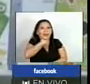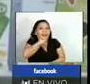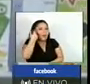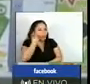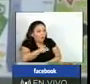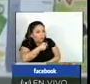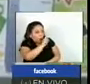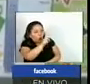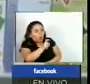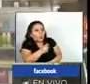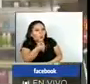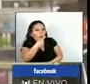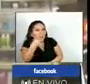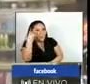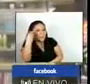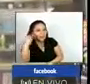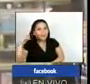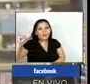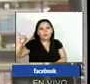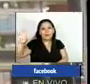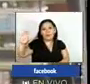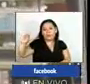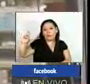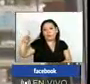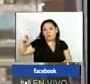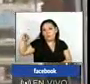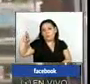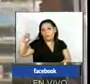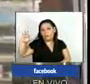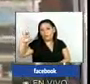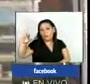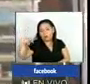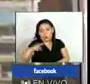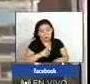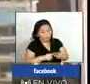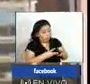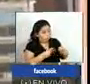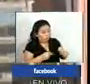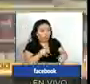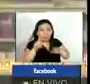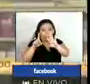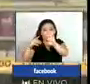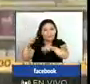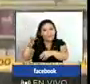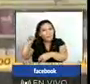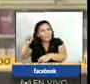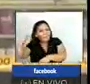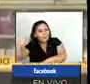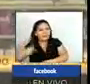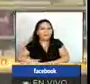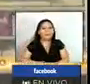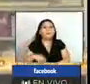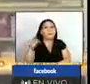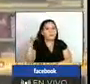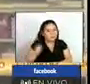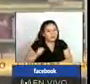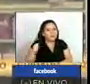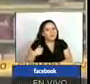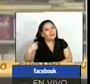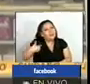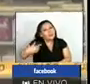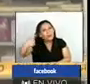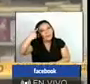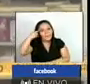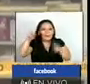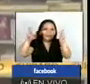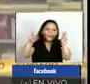Y ibuprofeno también se ha escaseado. Solo de 600. Se ha escaseado todo eso, están viniendo a preguntar más por todo. Sí, yo creo que por lo